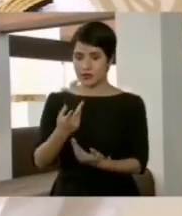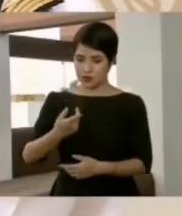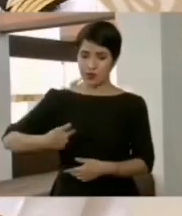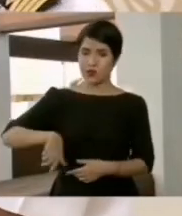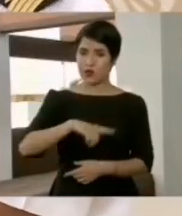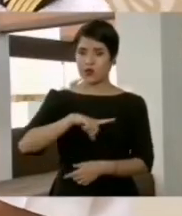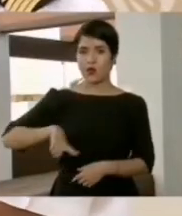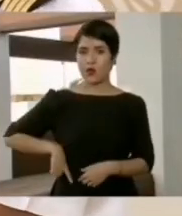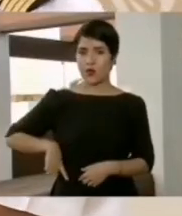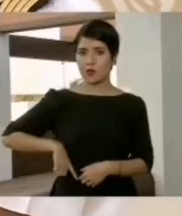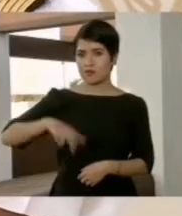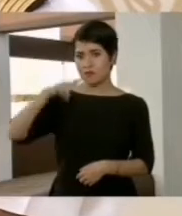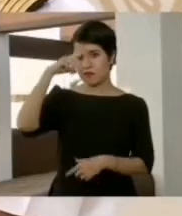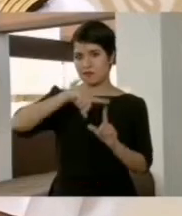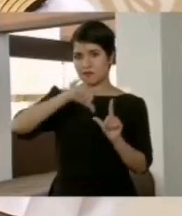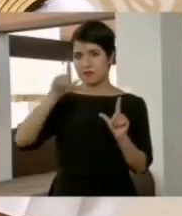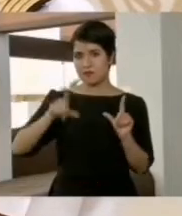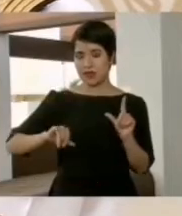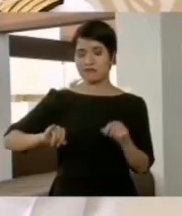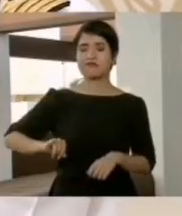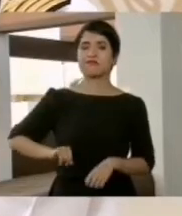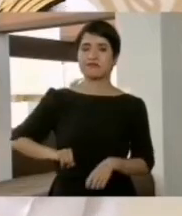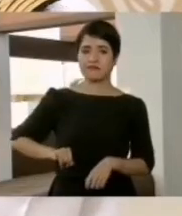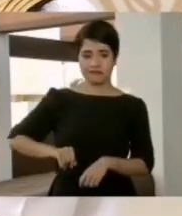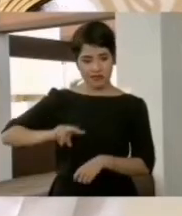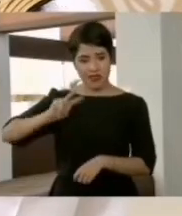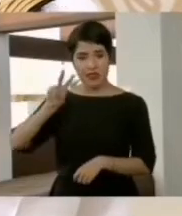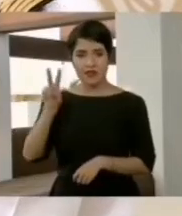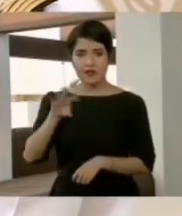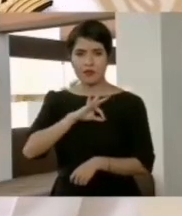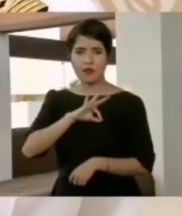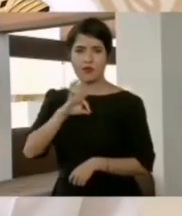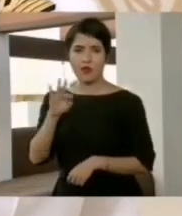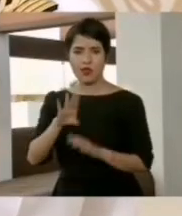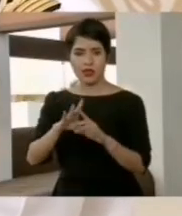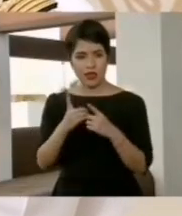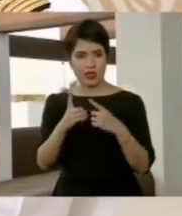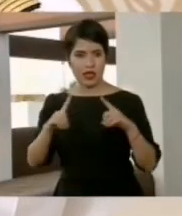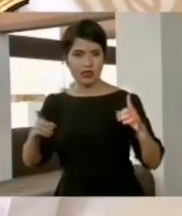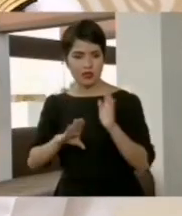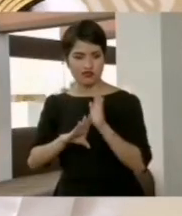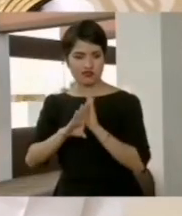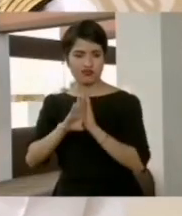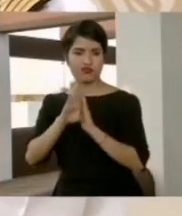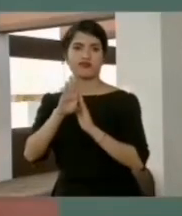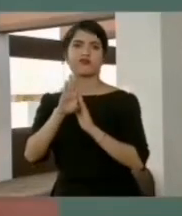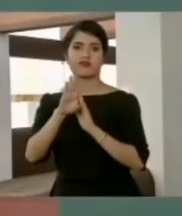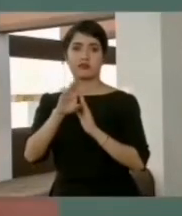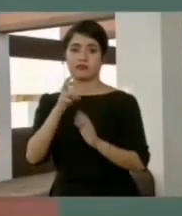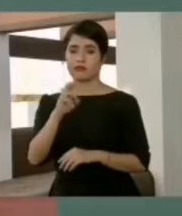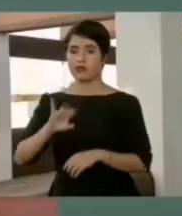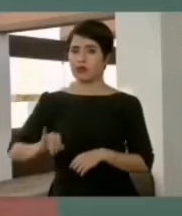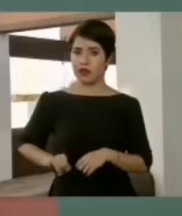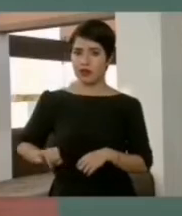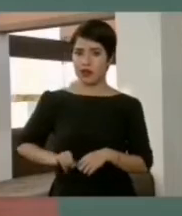República, el genuino interés que tiene por impulsar el desarrollo de nuestro sistema portuario nacional, lo